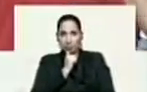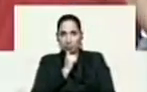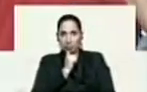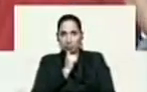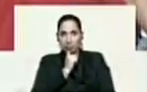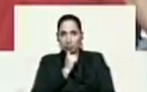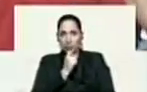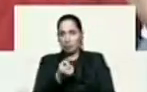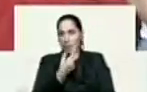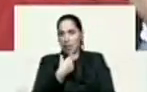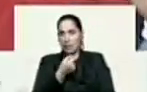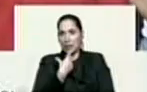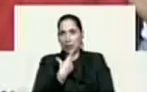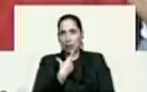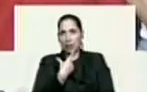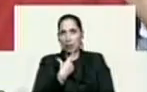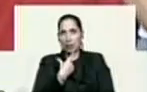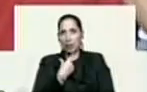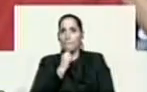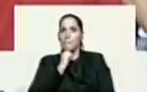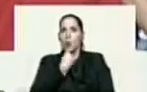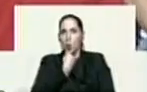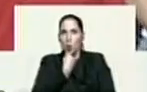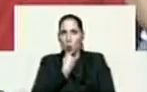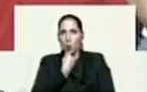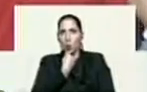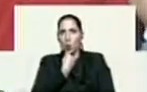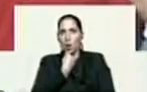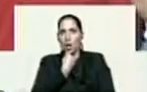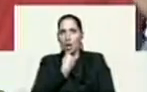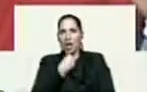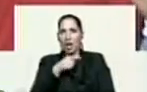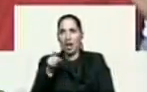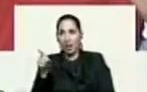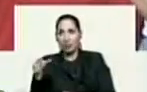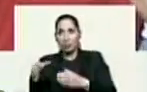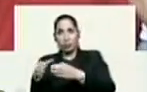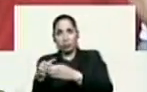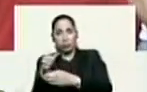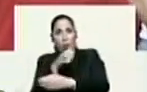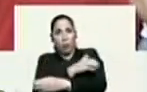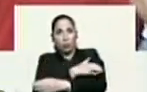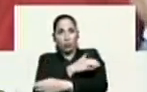No hay medicinas y bloquean. Así es el yo no fui de la derecha.